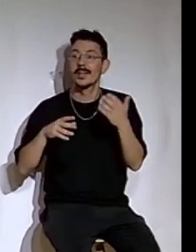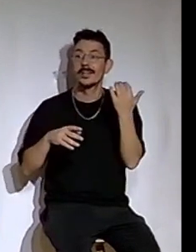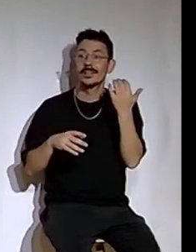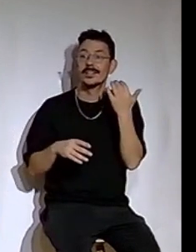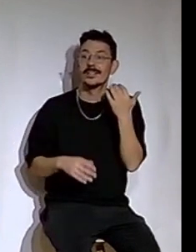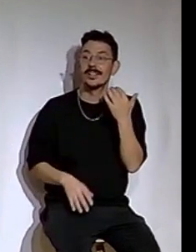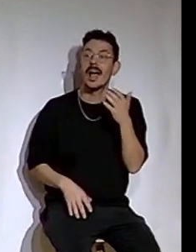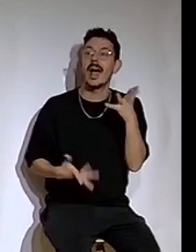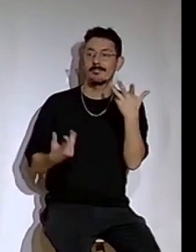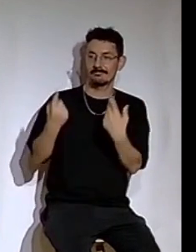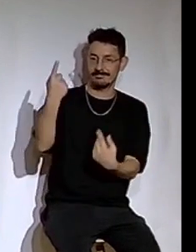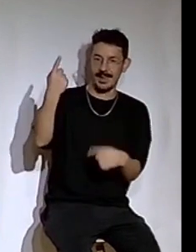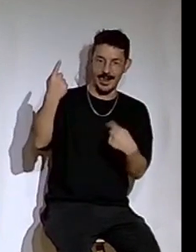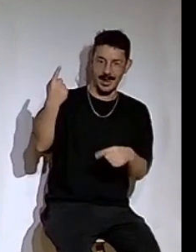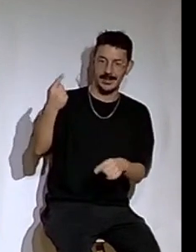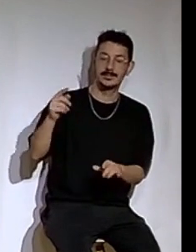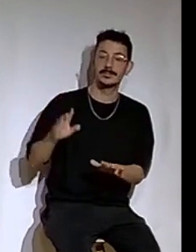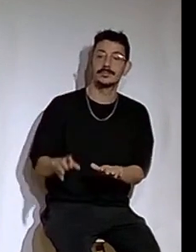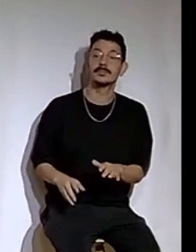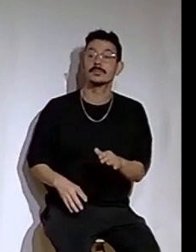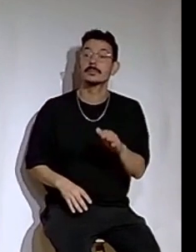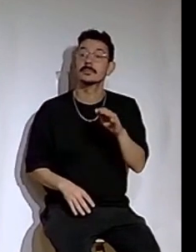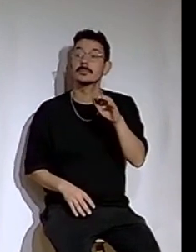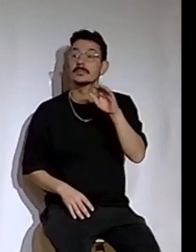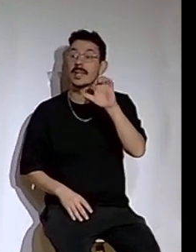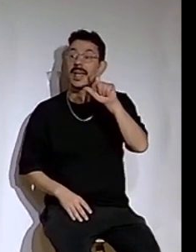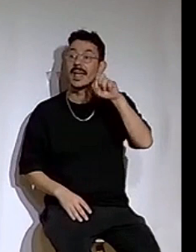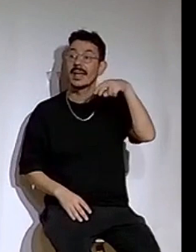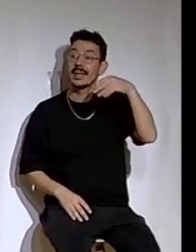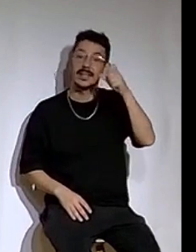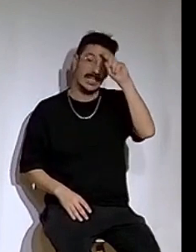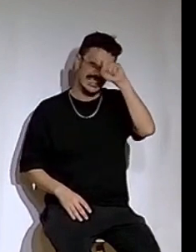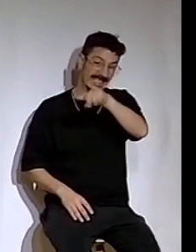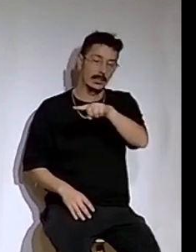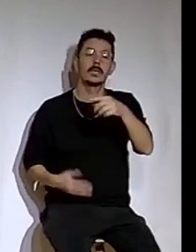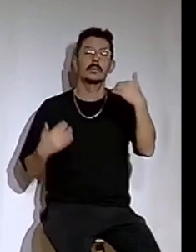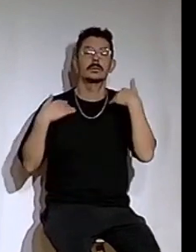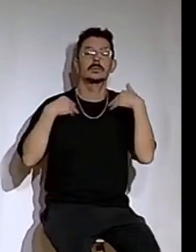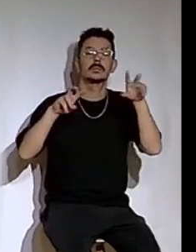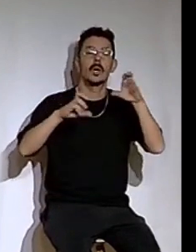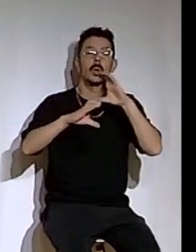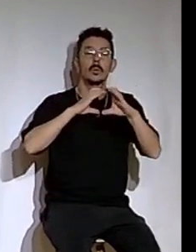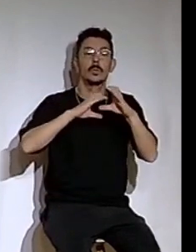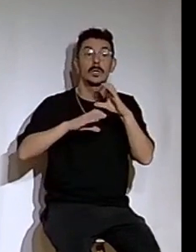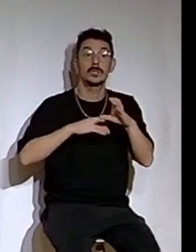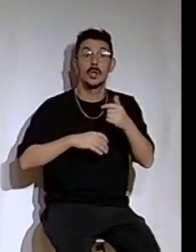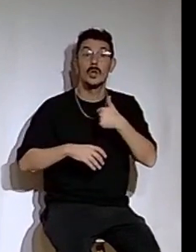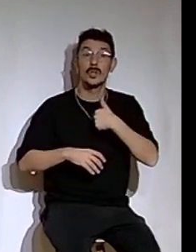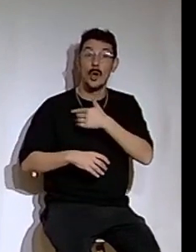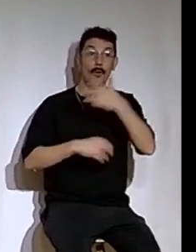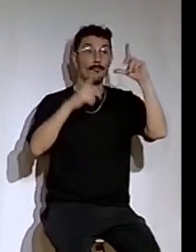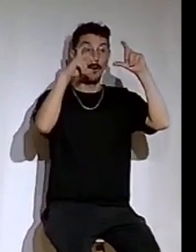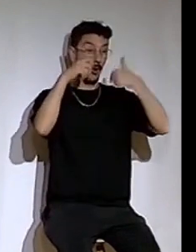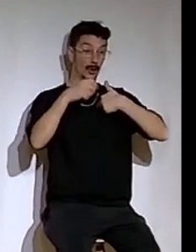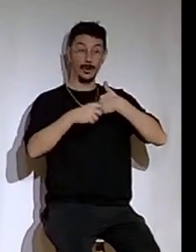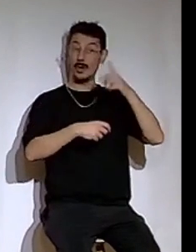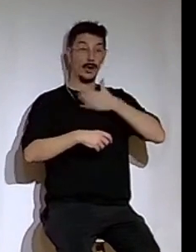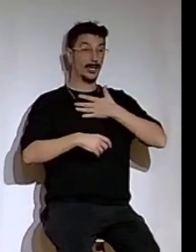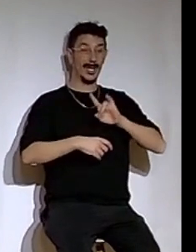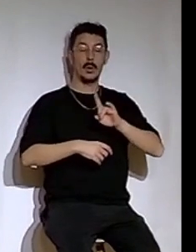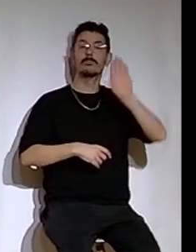podrían estar súper atentes Ah vale Elena es la responsable de comunicación si alguno surtirá las fotos no me has dado alzar Lama